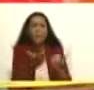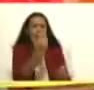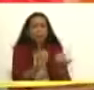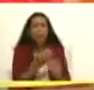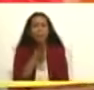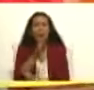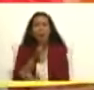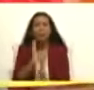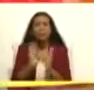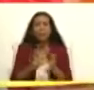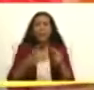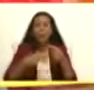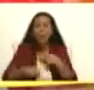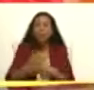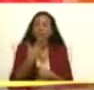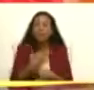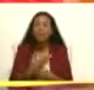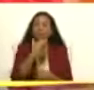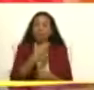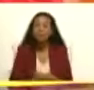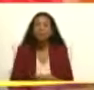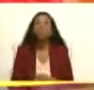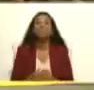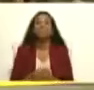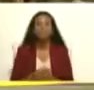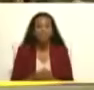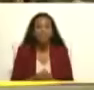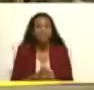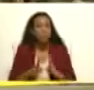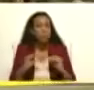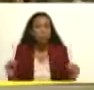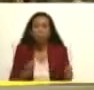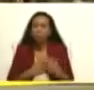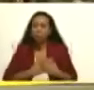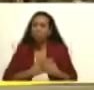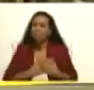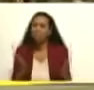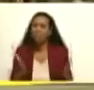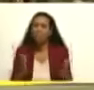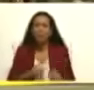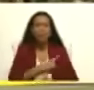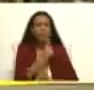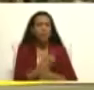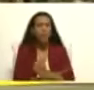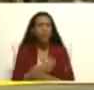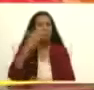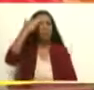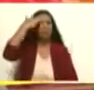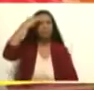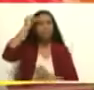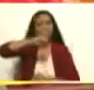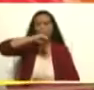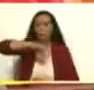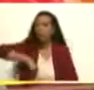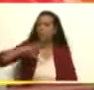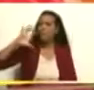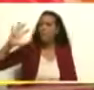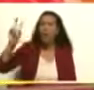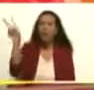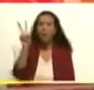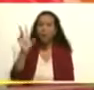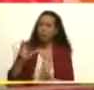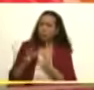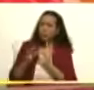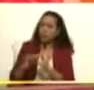votar este próximo 3 de diciembre con todo nuestro amor, con toda nuestra fuerza, la conciencia patriota que siempre ha